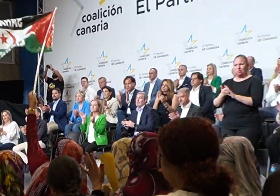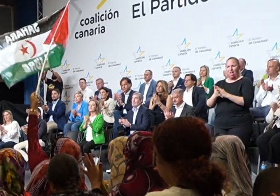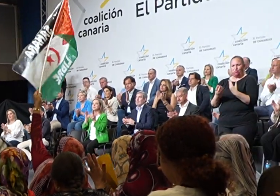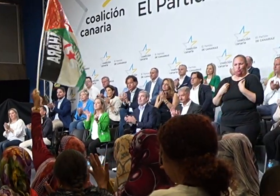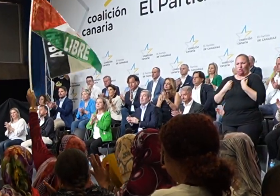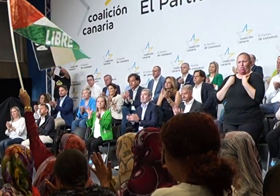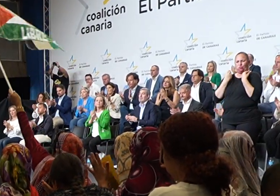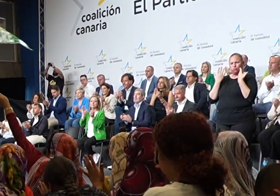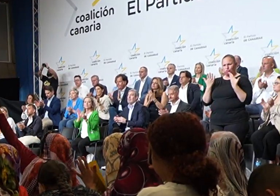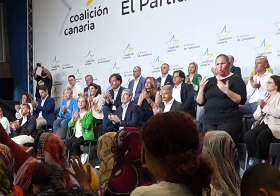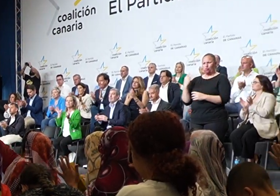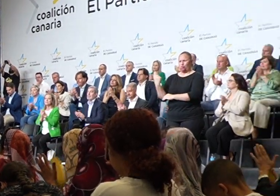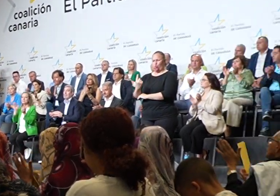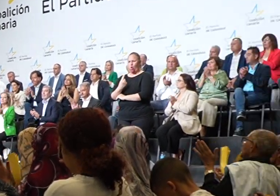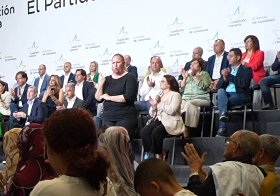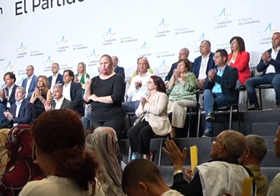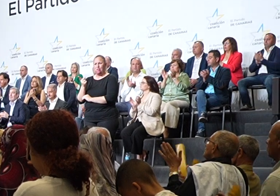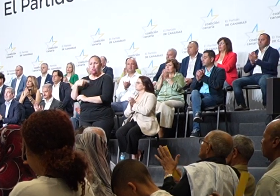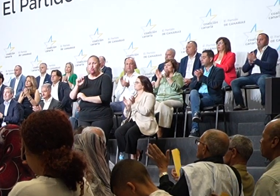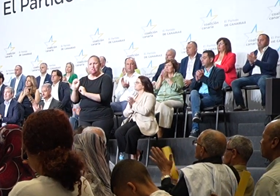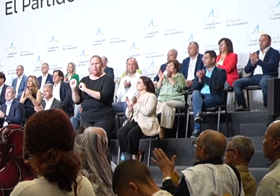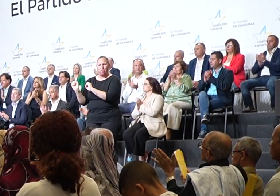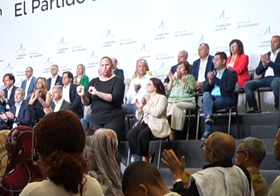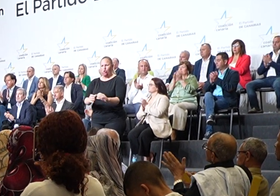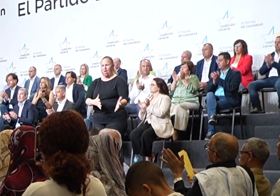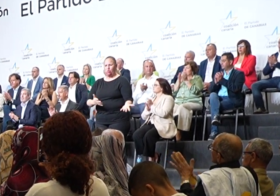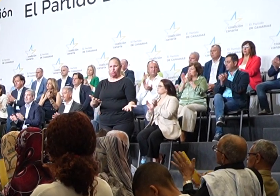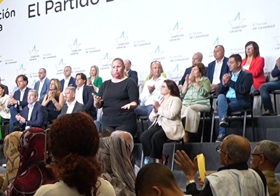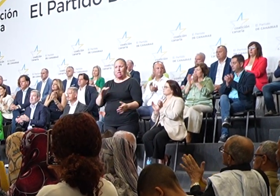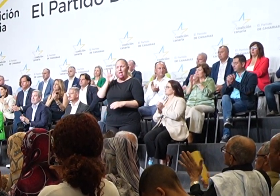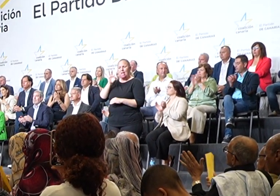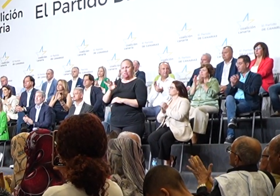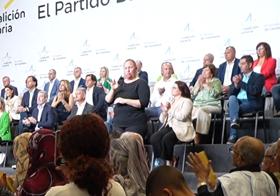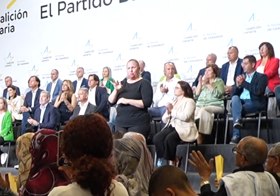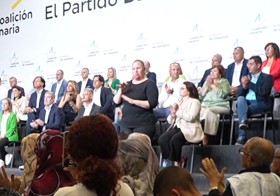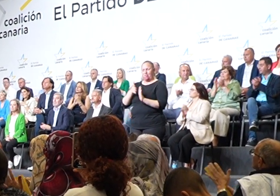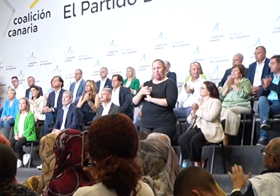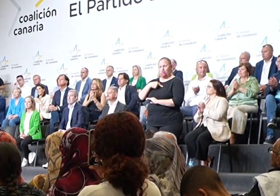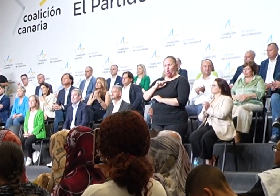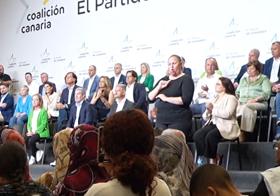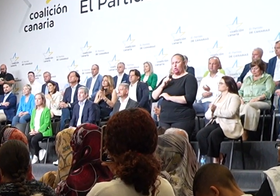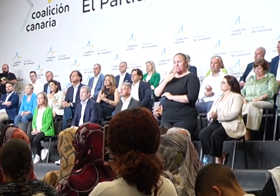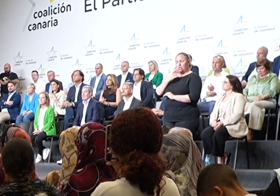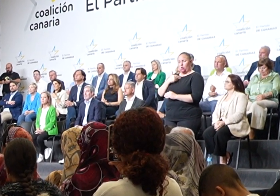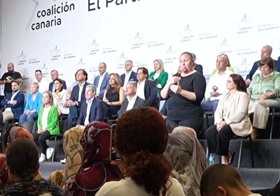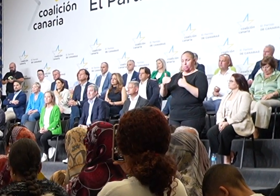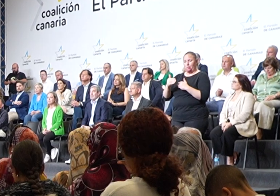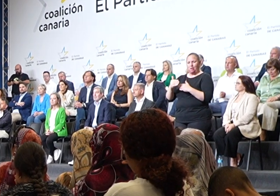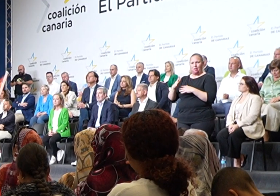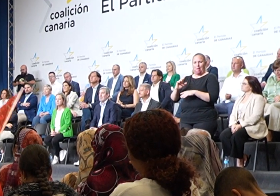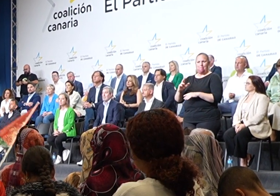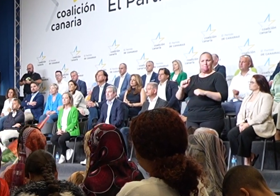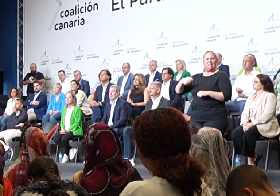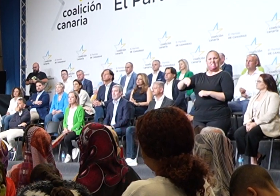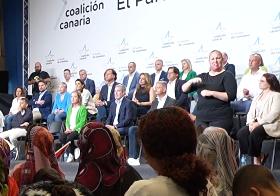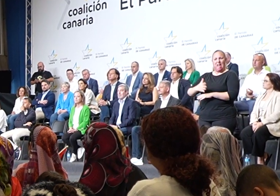Asustaron, solo, los abandonaron. Y eso es lo primero que voy a hacer cuando sea presidenta del Cabildo.